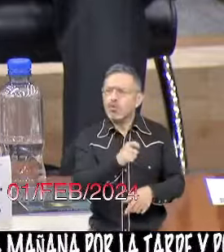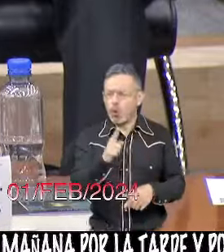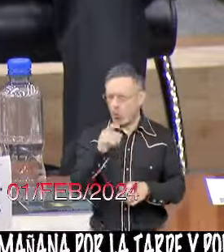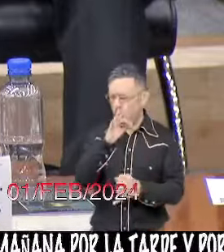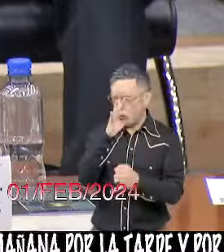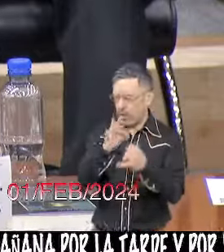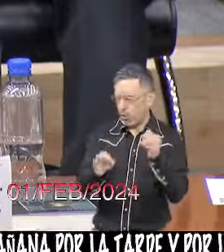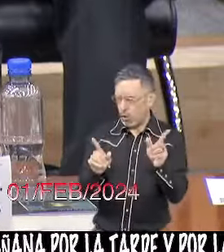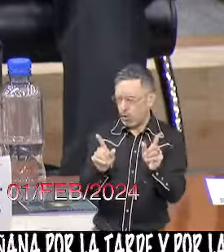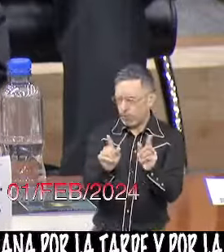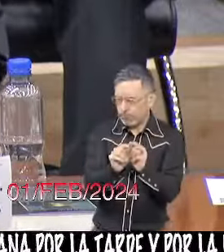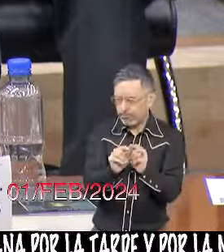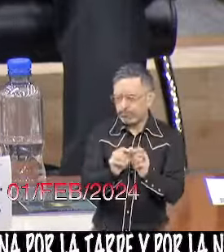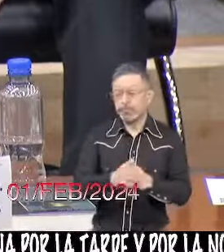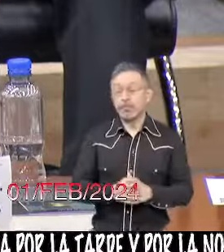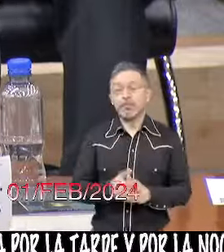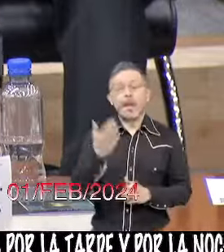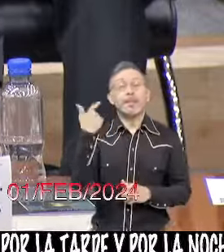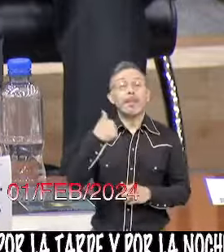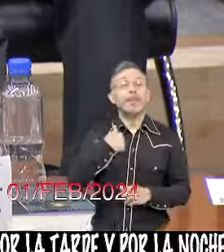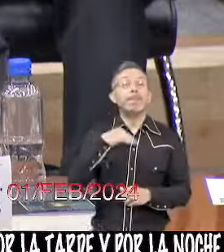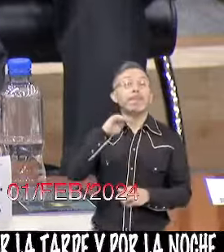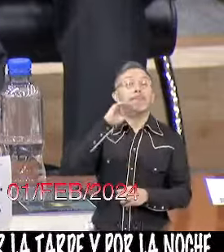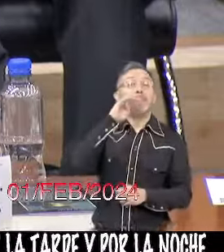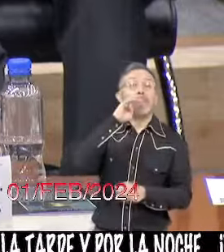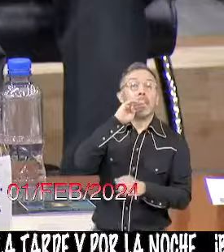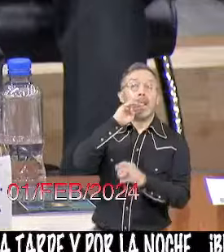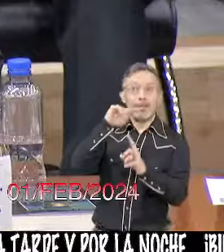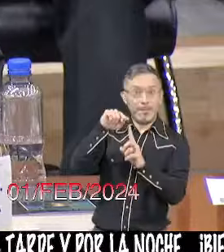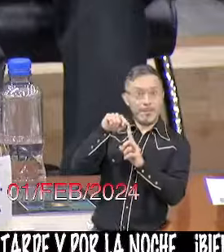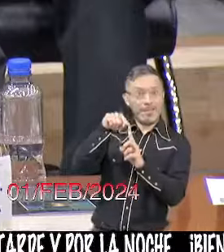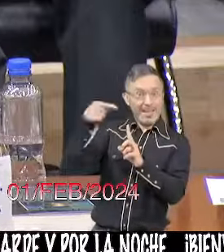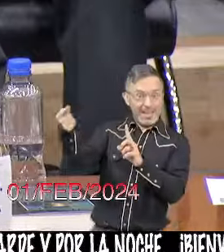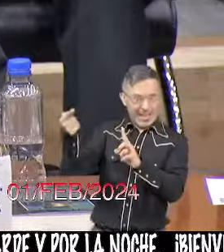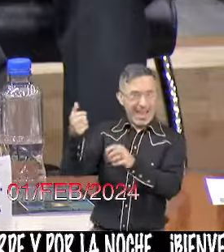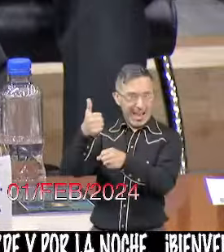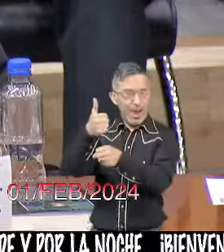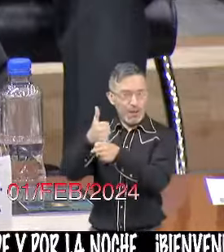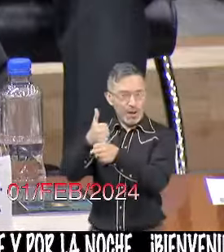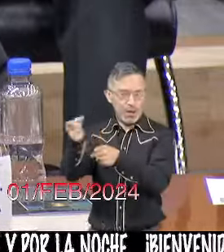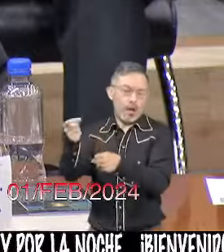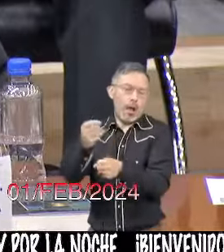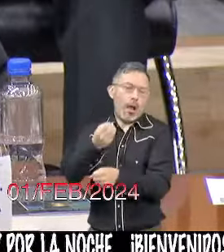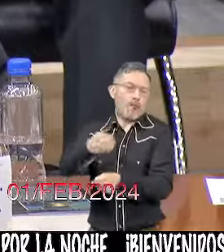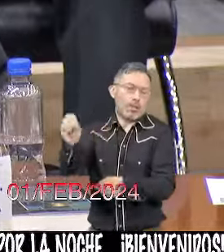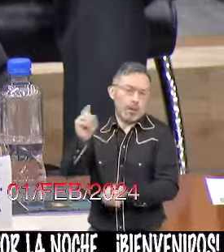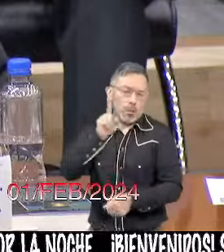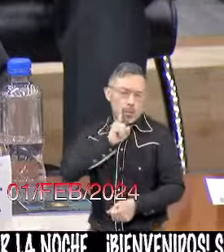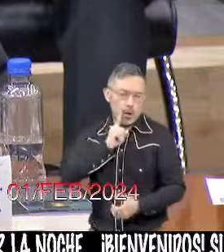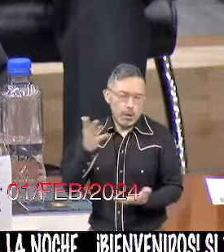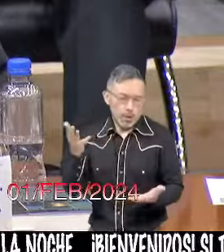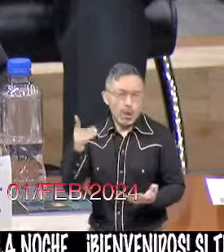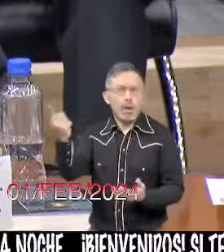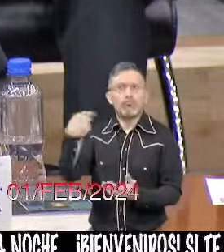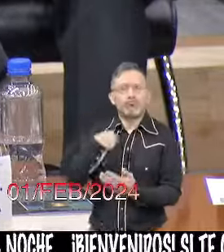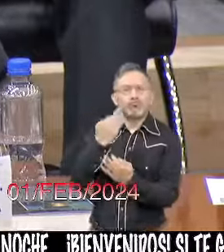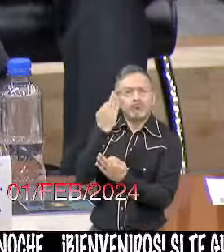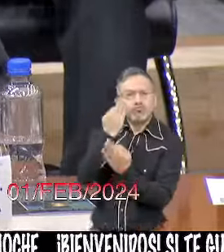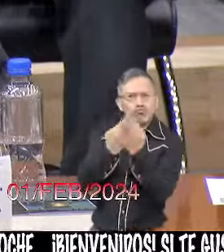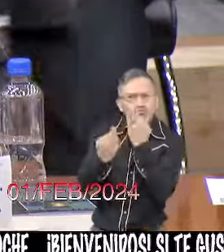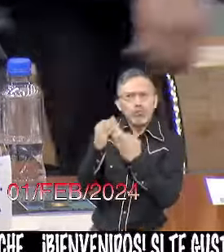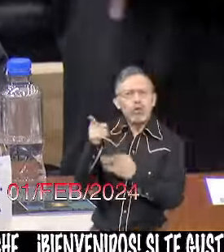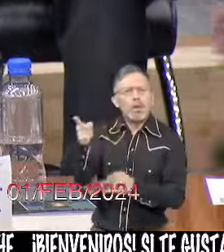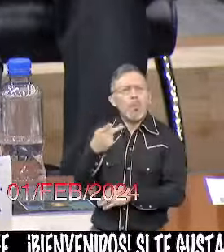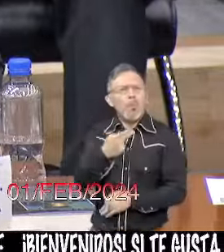abuela materna, obvio decirlo, era mujer, fue quien me crió. Era pobre, era